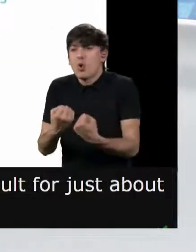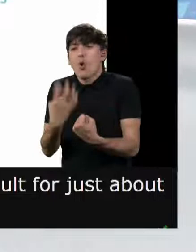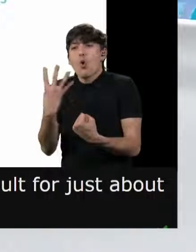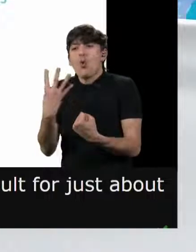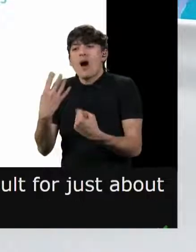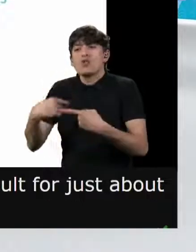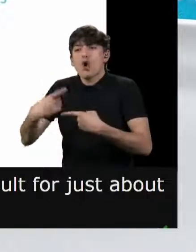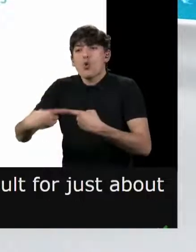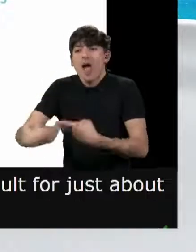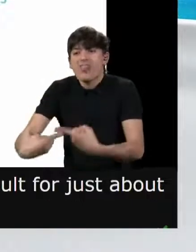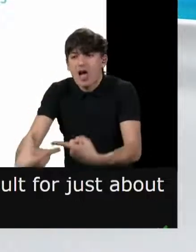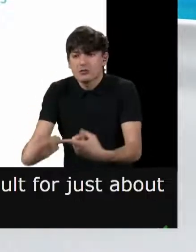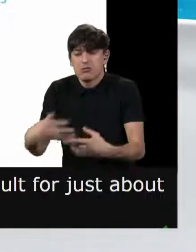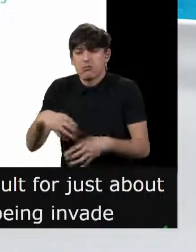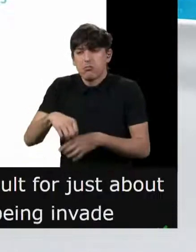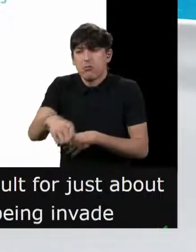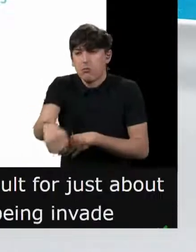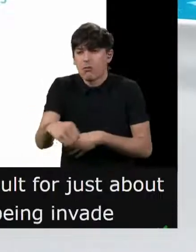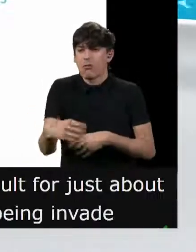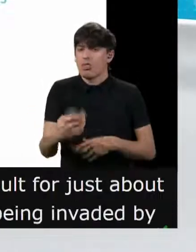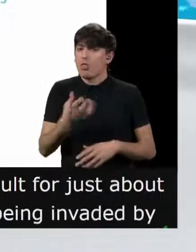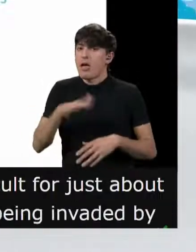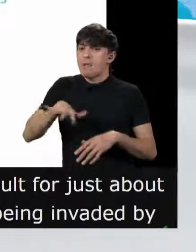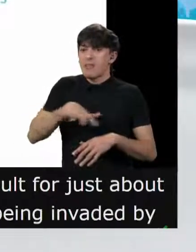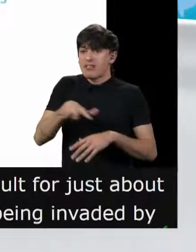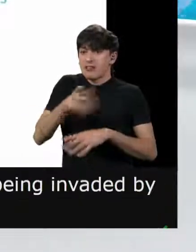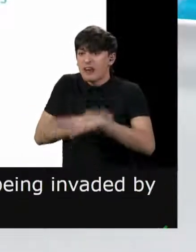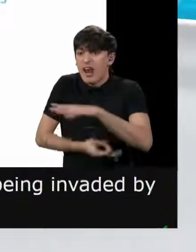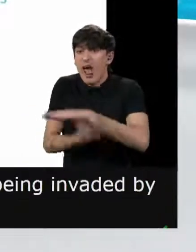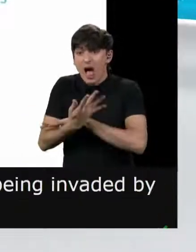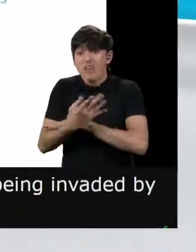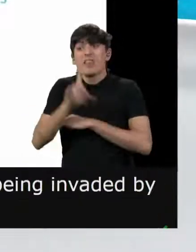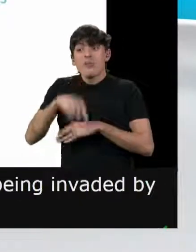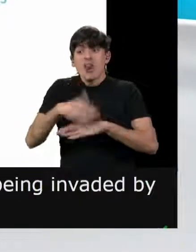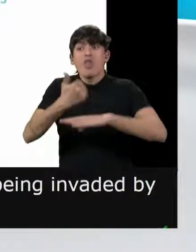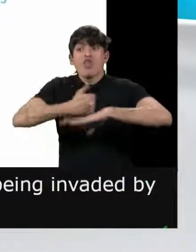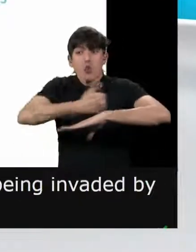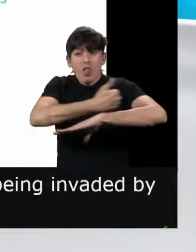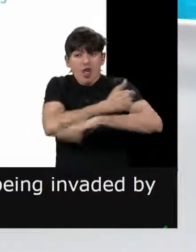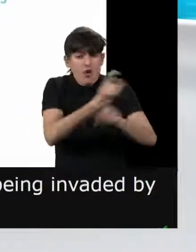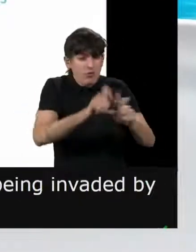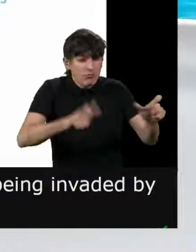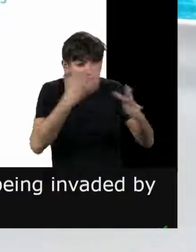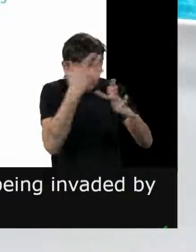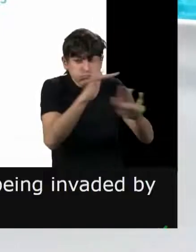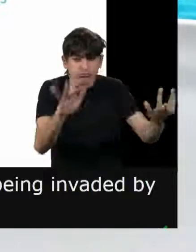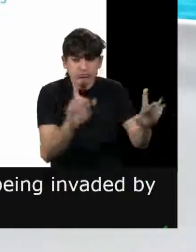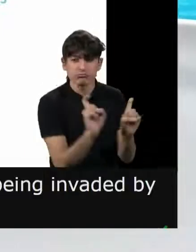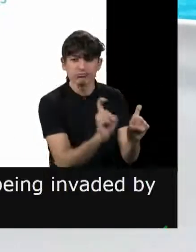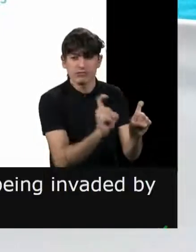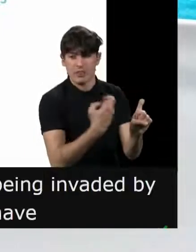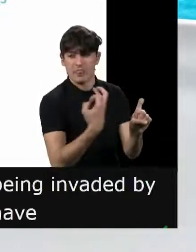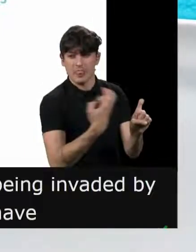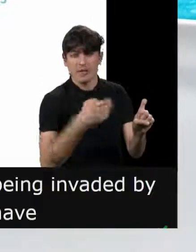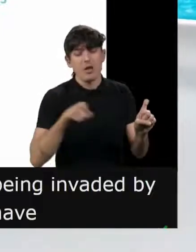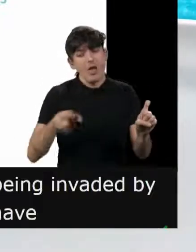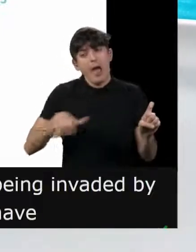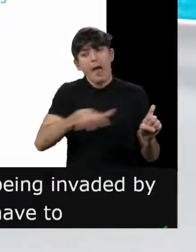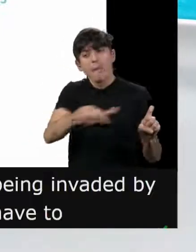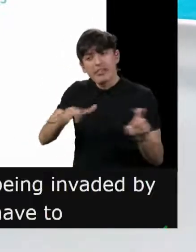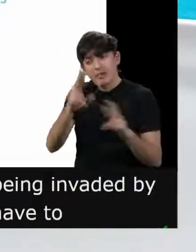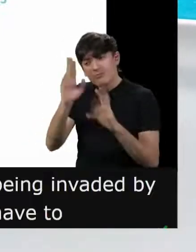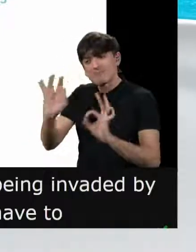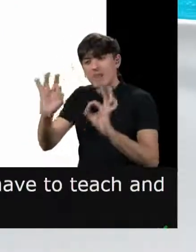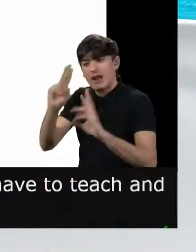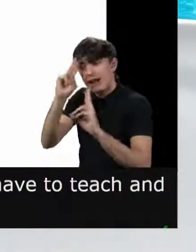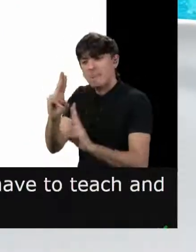de by convivencia. Tenemos que cars. So crear esos we have to espacios, pero create también tenemos these que enseñar a la spaces, but we have ciudadanía to y concienciar de que esos teach and raise espacios deben ser awareness of people respetados. that we